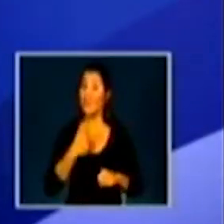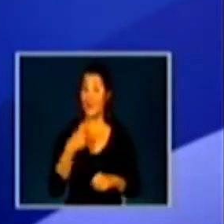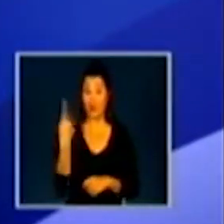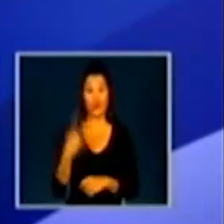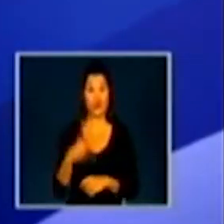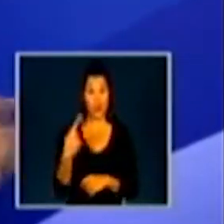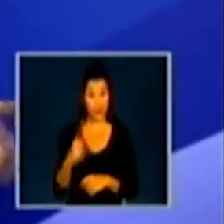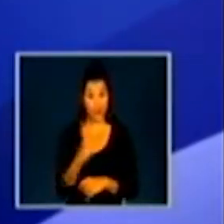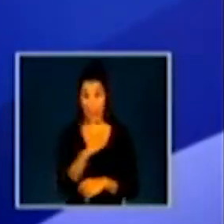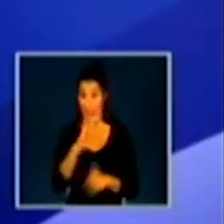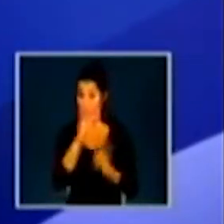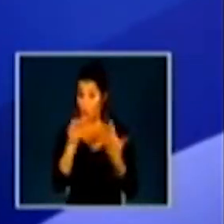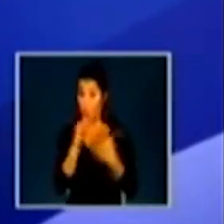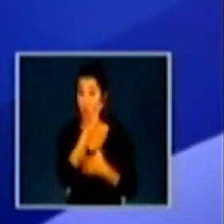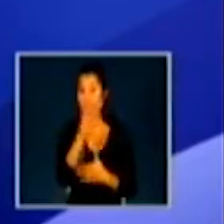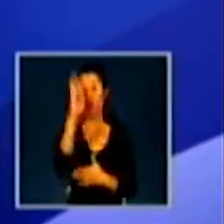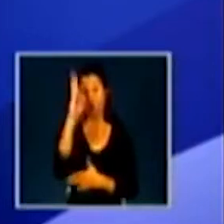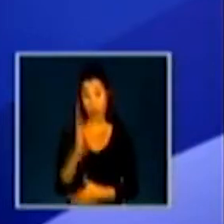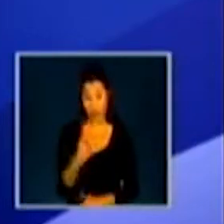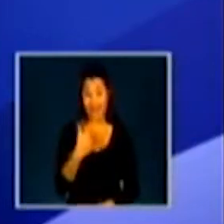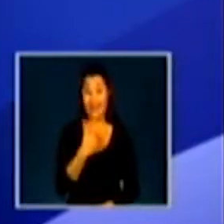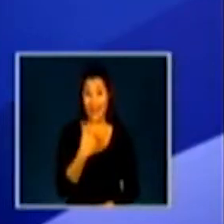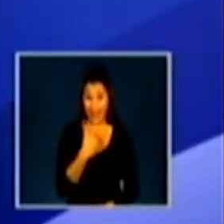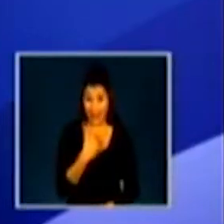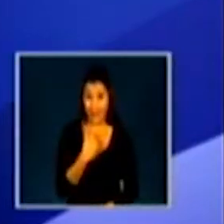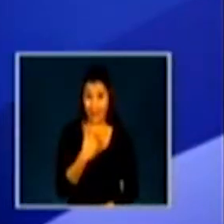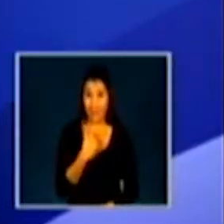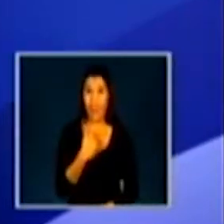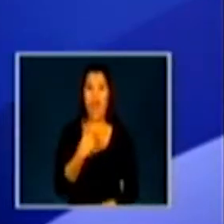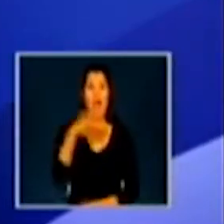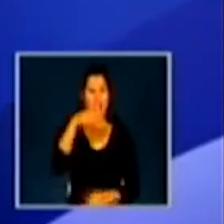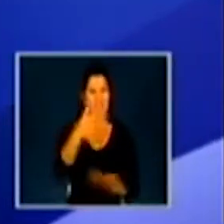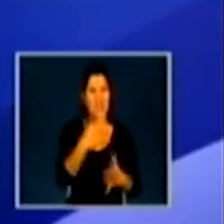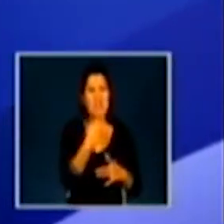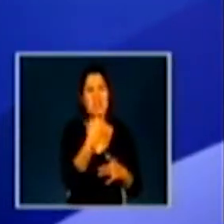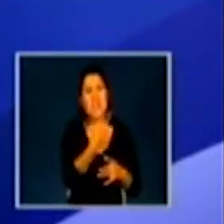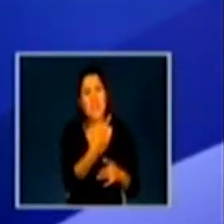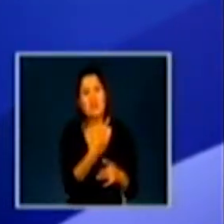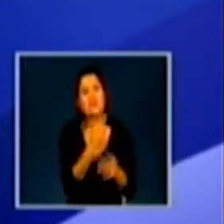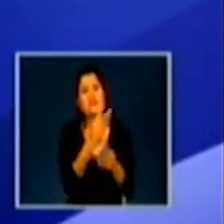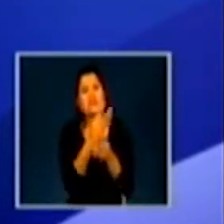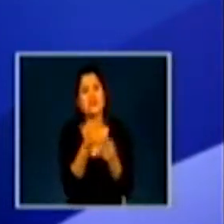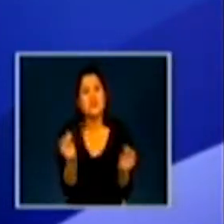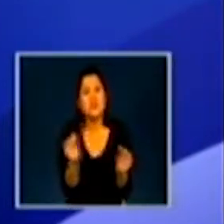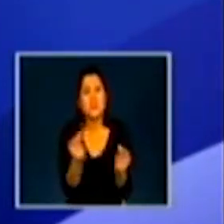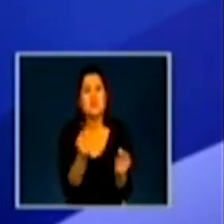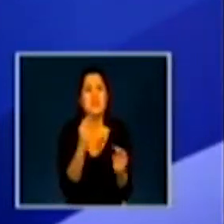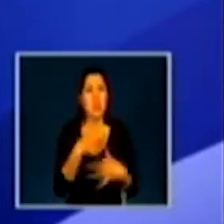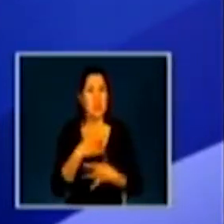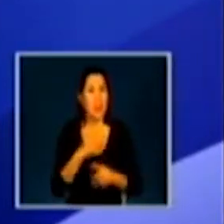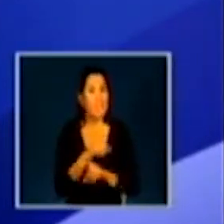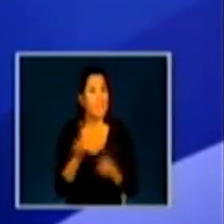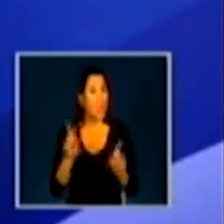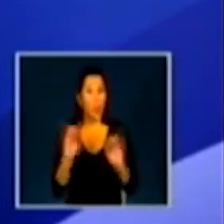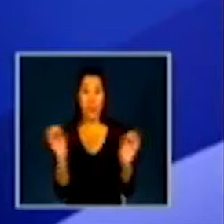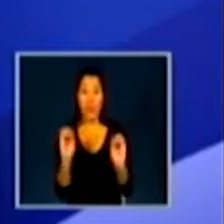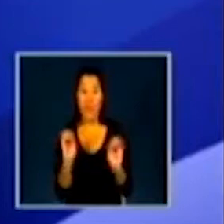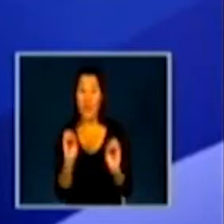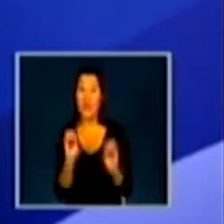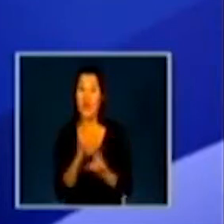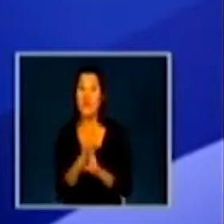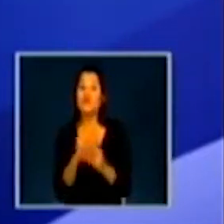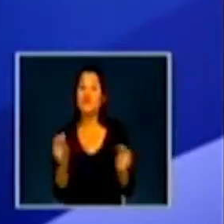la afrontará. Y aquí se han dicho cosas interesantes, pero no se ha dicho nada que lo resuelva de manera real. La primera acción que tomaré como